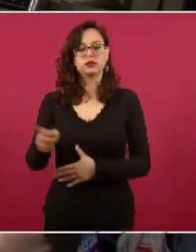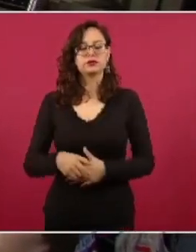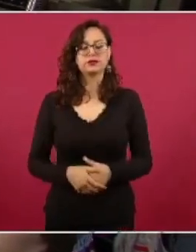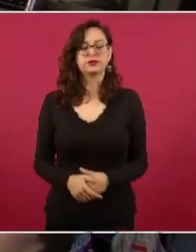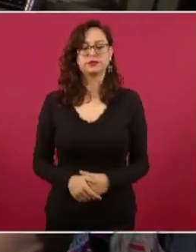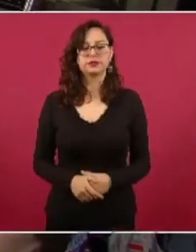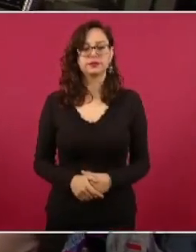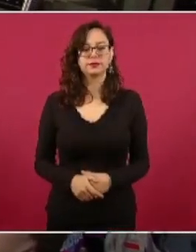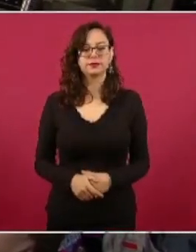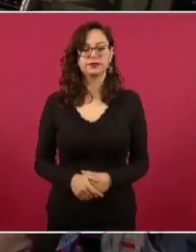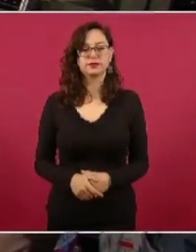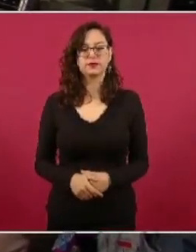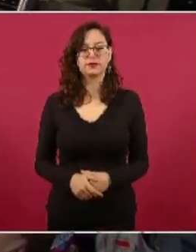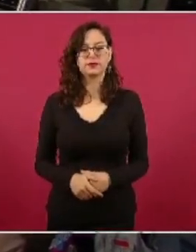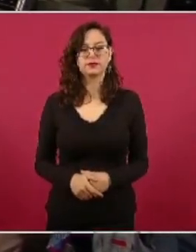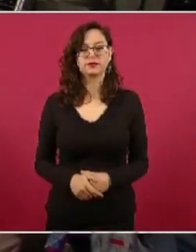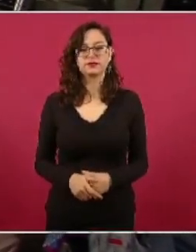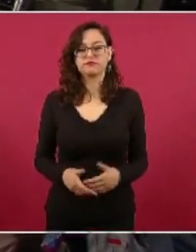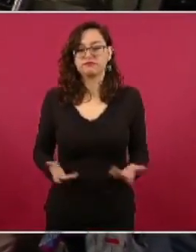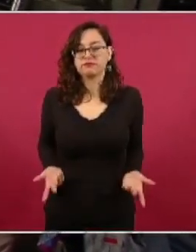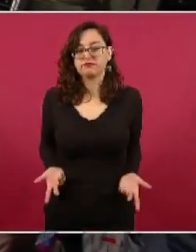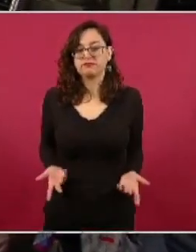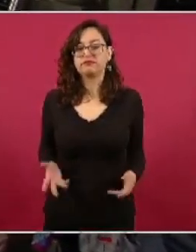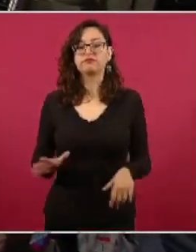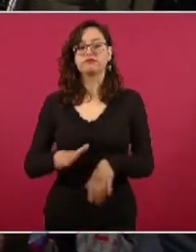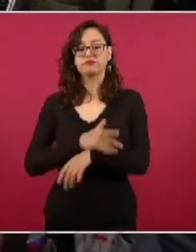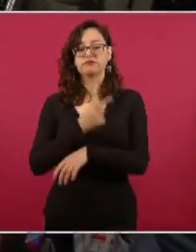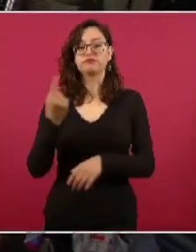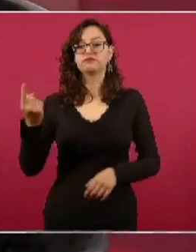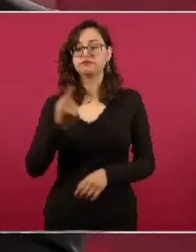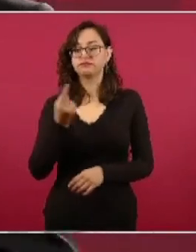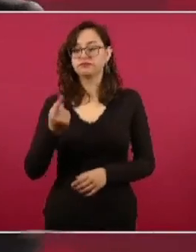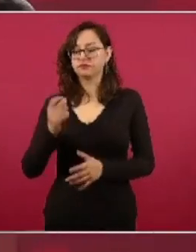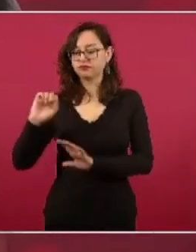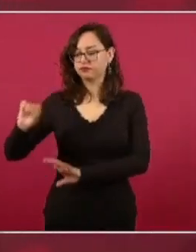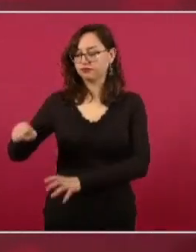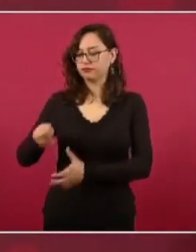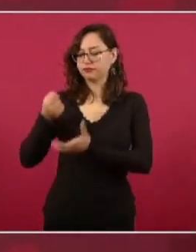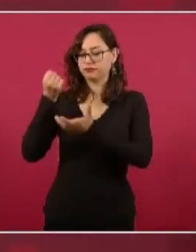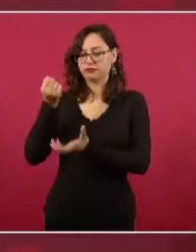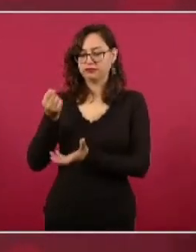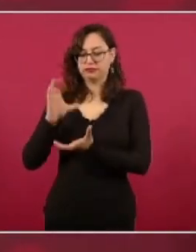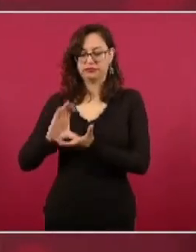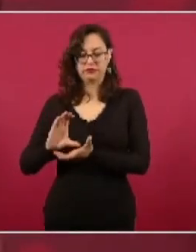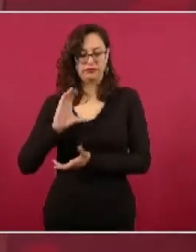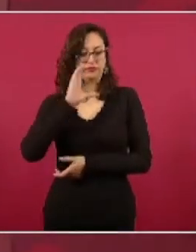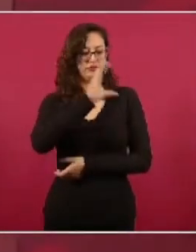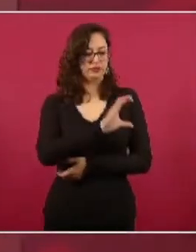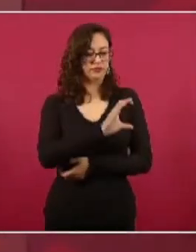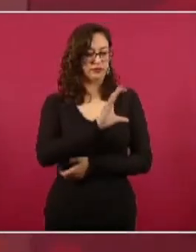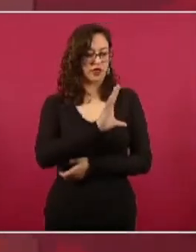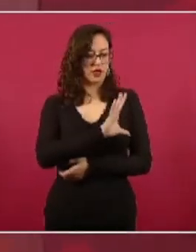porque en el sistema de intermediación, imagínense cuánto